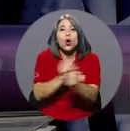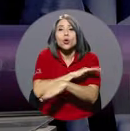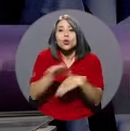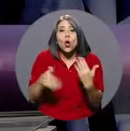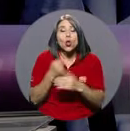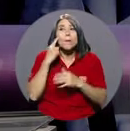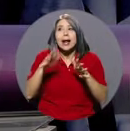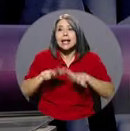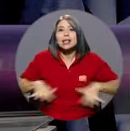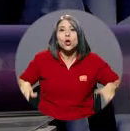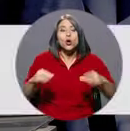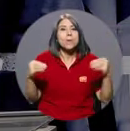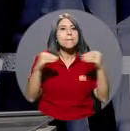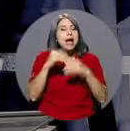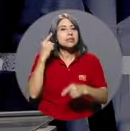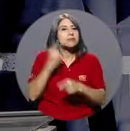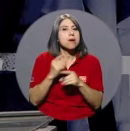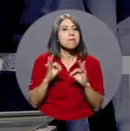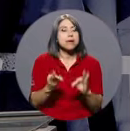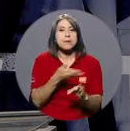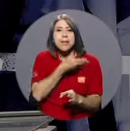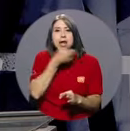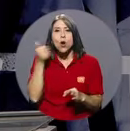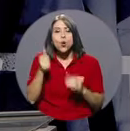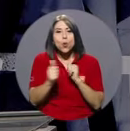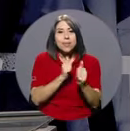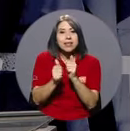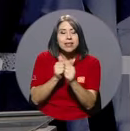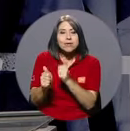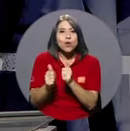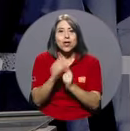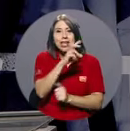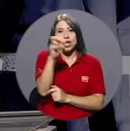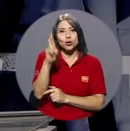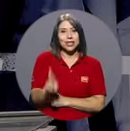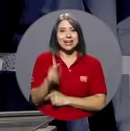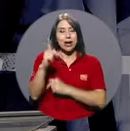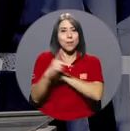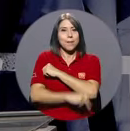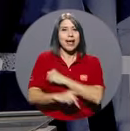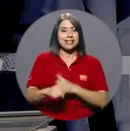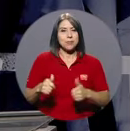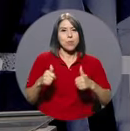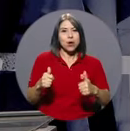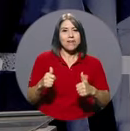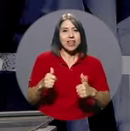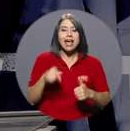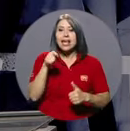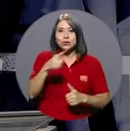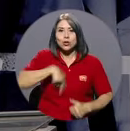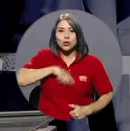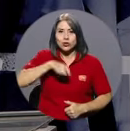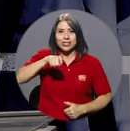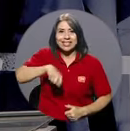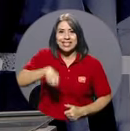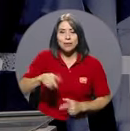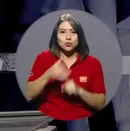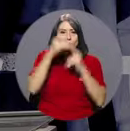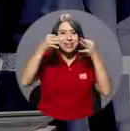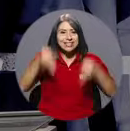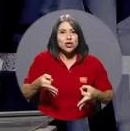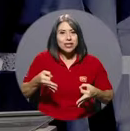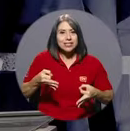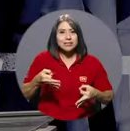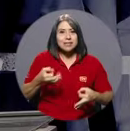para tener un entorno muchísimo más efectivo, más competitivo, y que Costa Rica sea un país pura vida. Eso es lo que necesitamos